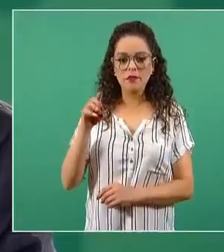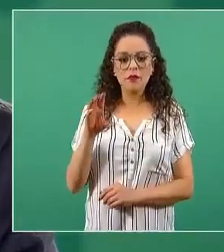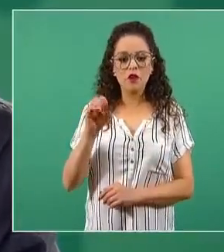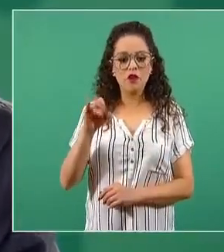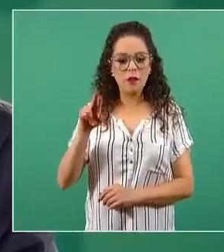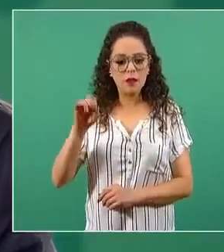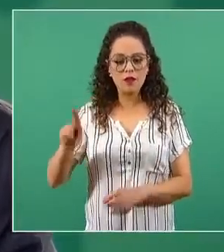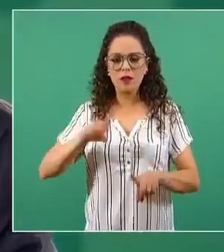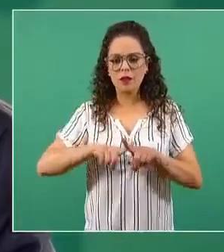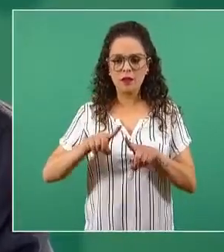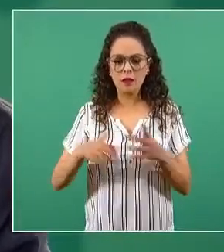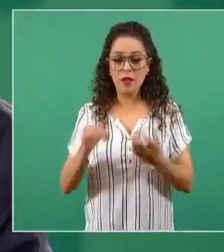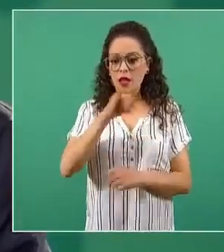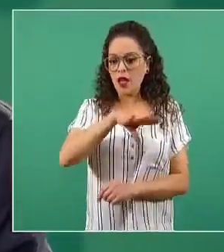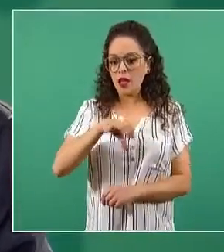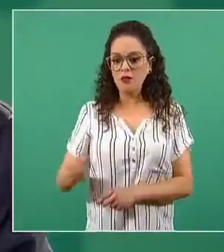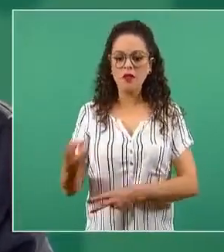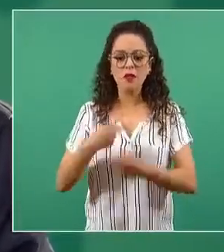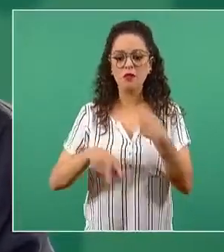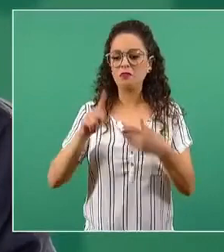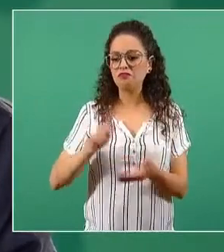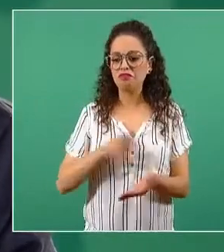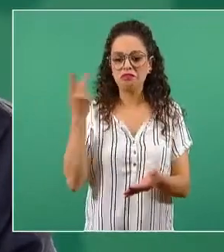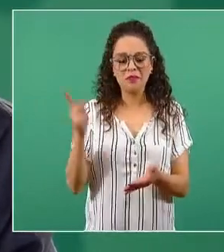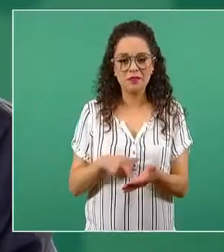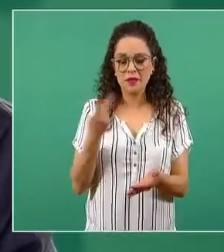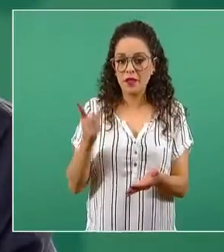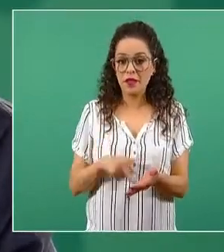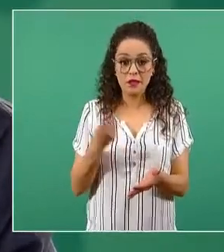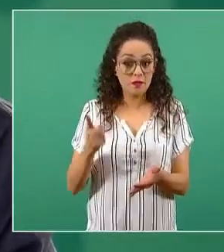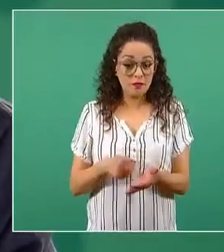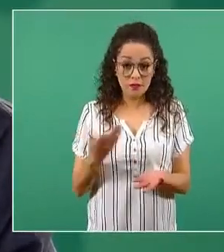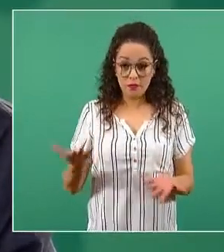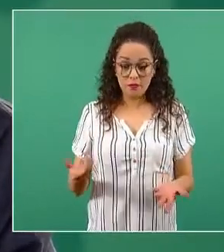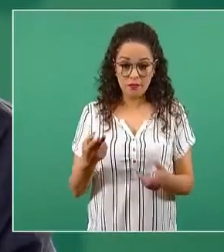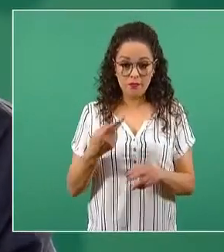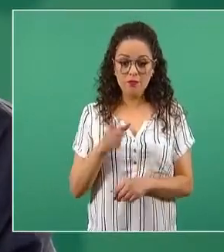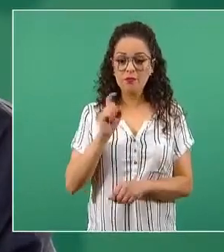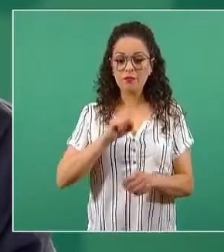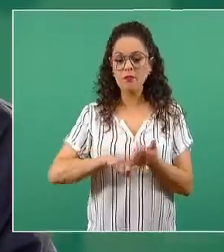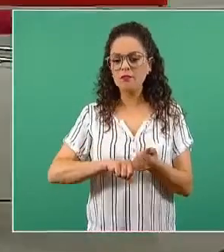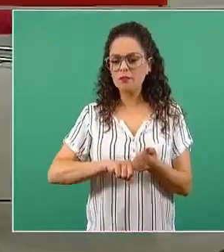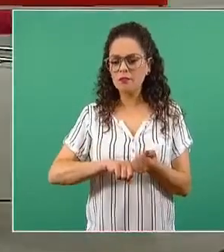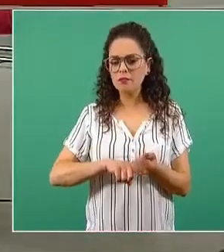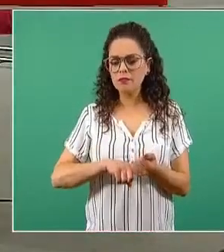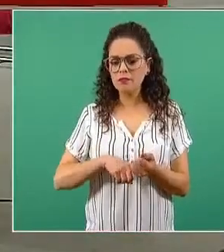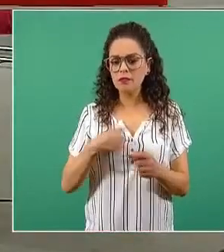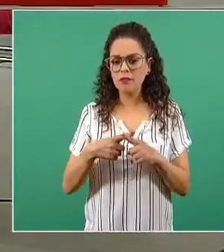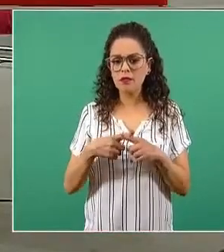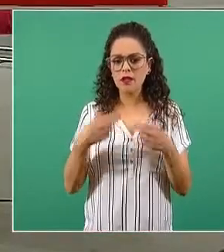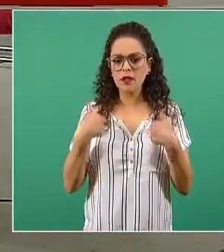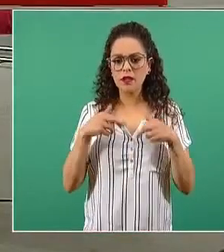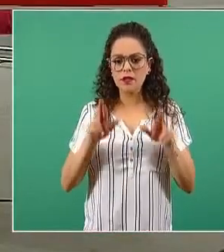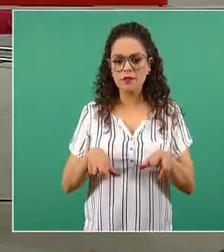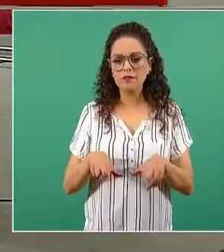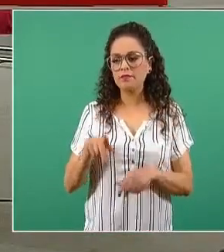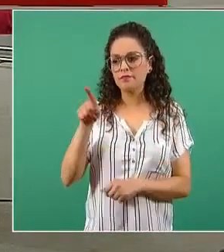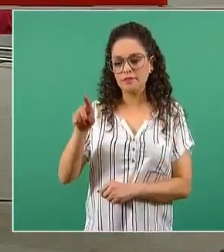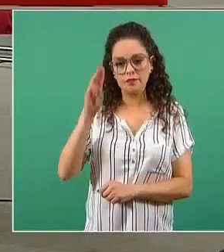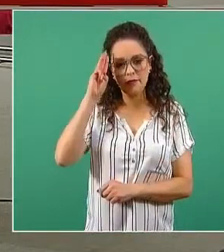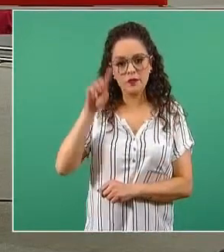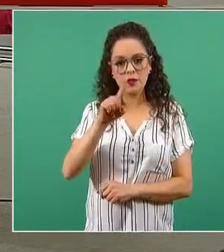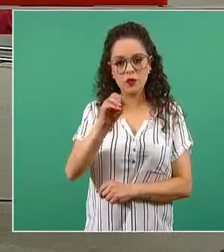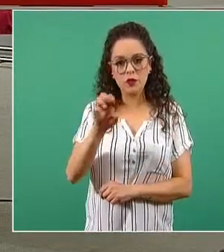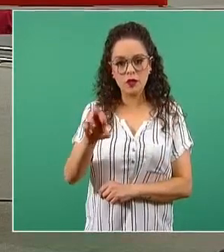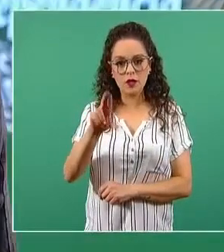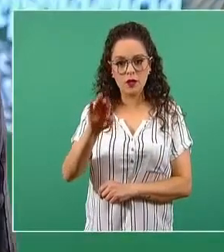Seguro Social ha venido innumerables veces, incluso representado por el maestro Zoe Robledo, lo mismo el ISSSTE